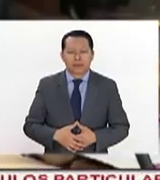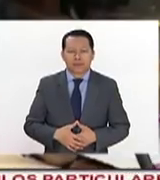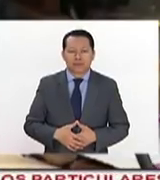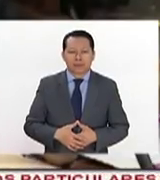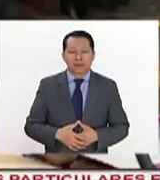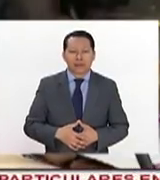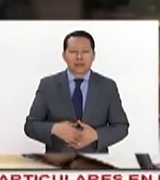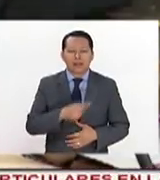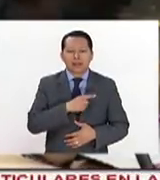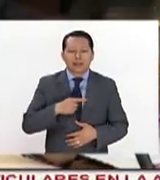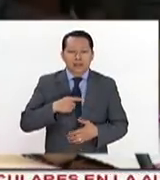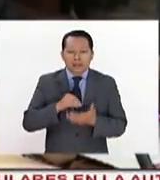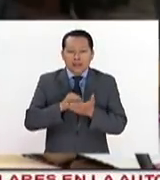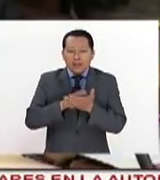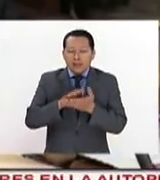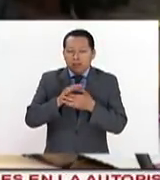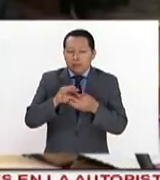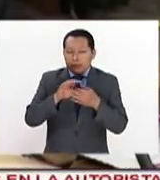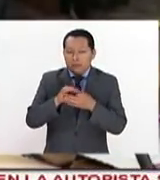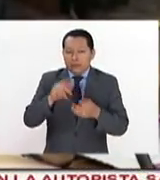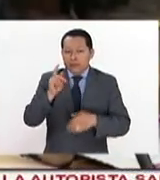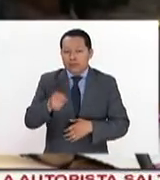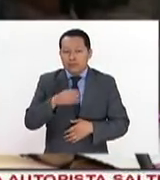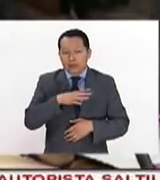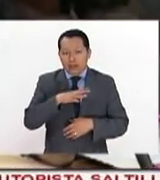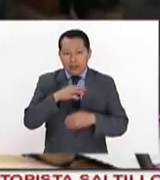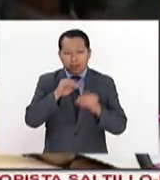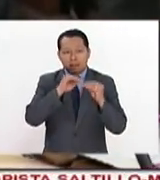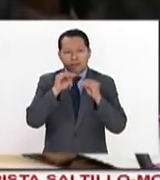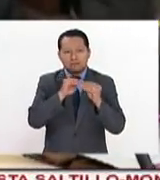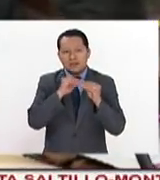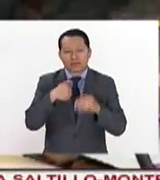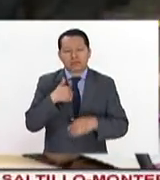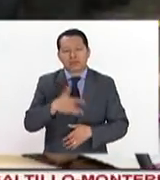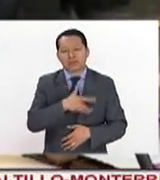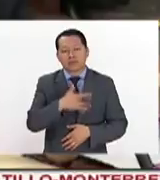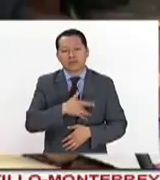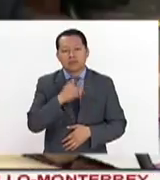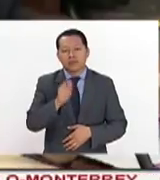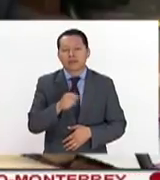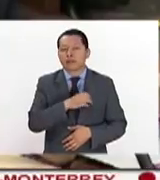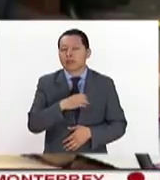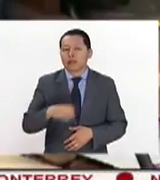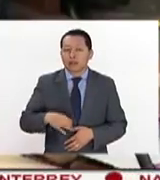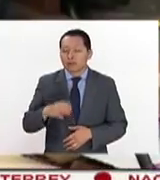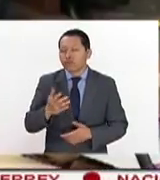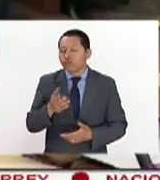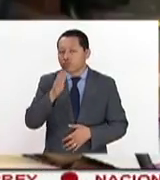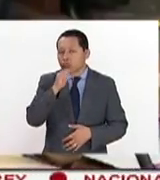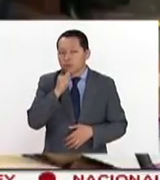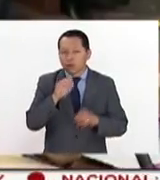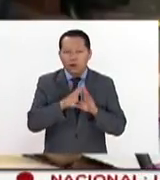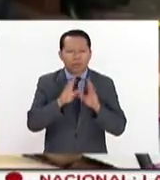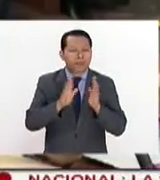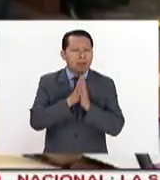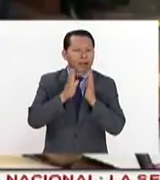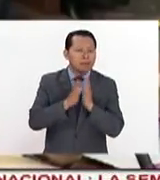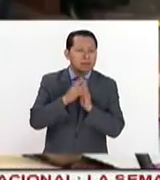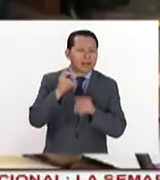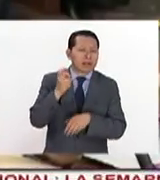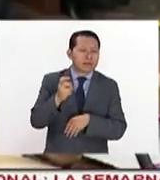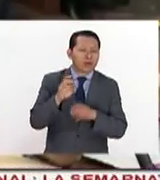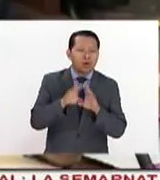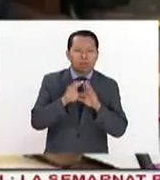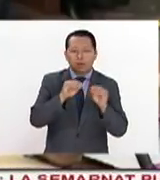Y debe precisarse con claridad que en tratándose de debates, me parece que los candidatos no podrían participar en eso,